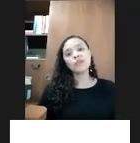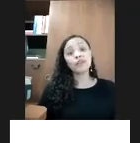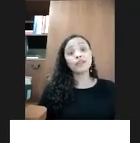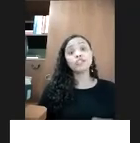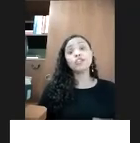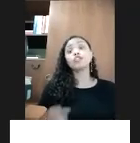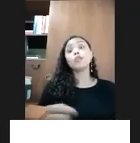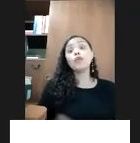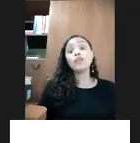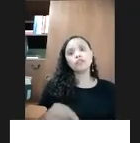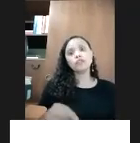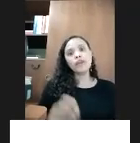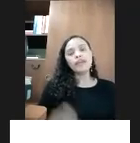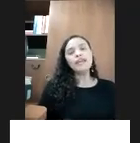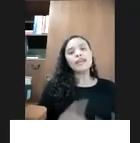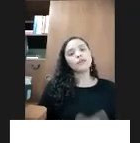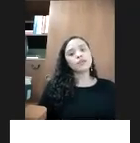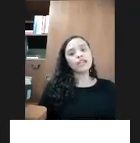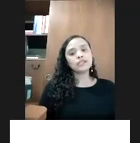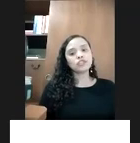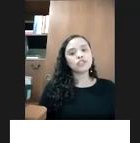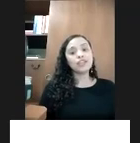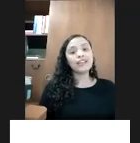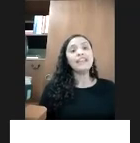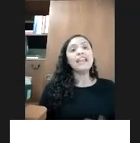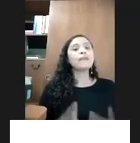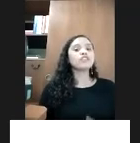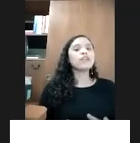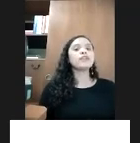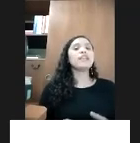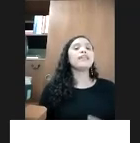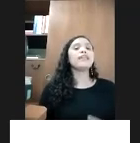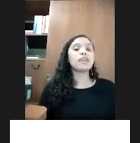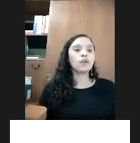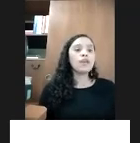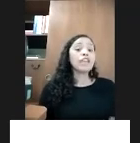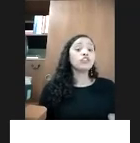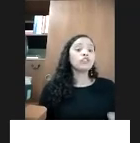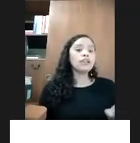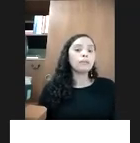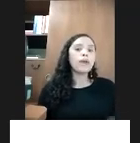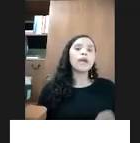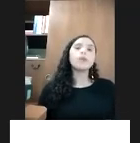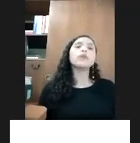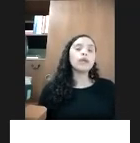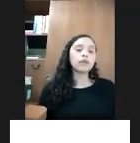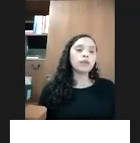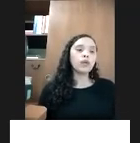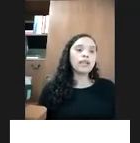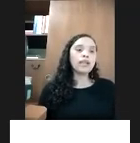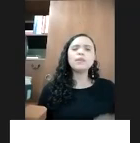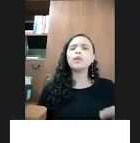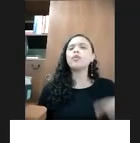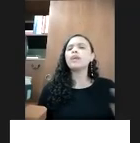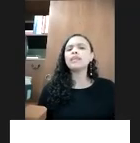vecinos de miembros de la organización, y nosotros podíamos saber que se encuentran en situación de soledad. Las personas mayores les da miedo. Ellos increpaban a nuestros encuestadores y